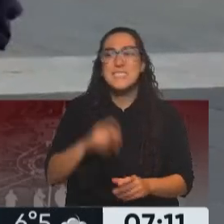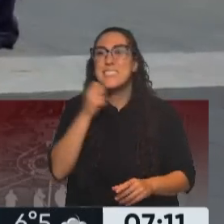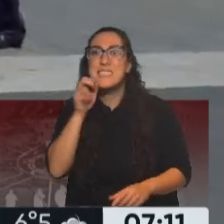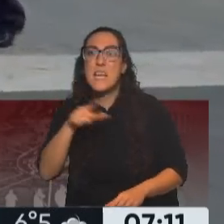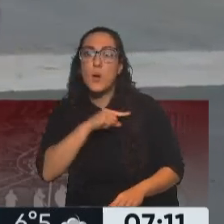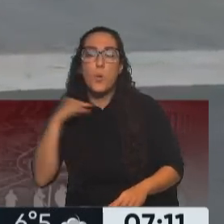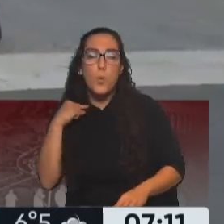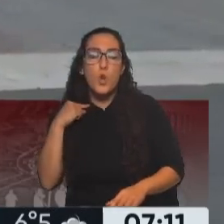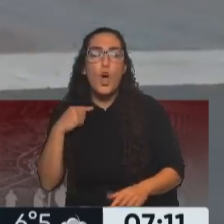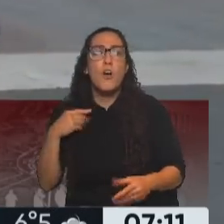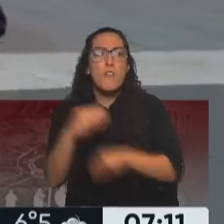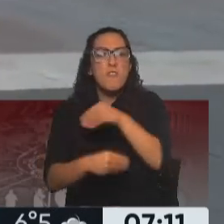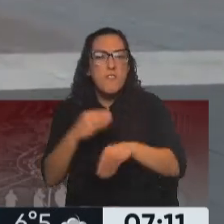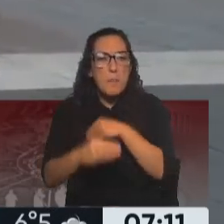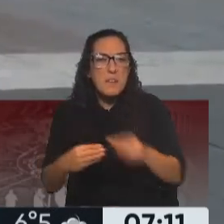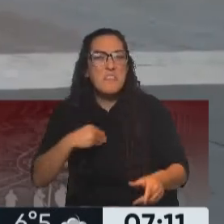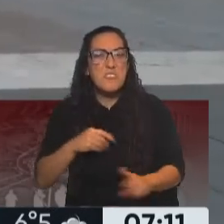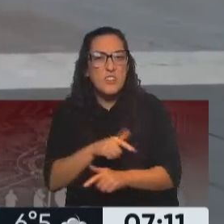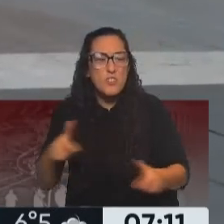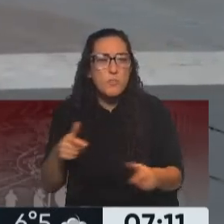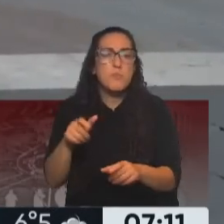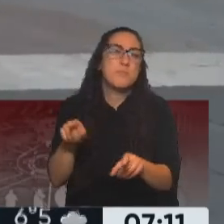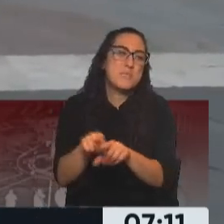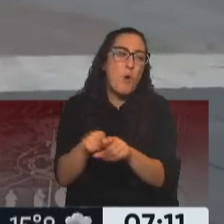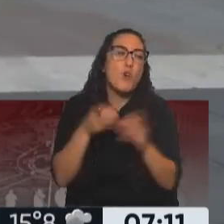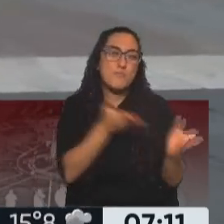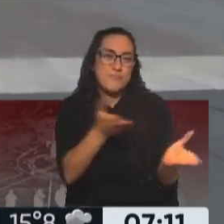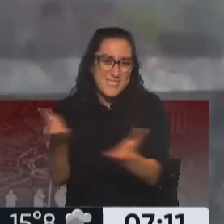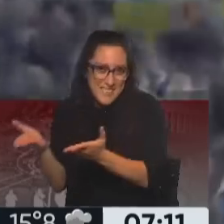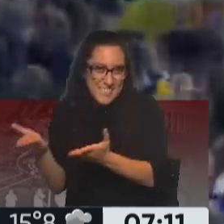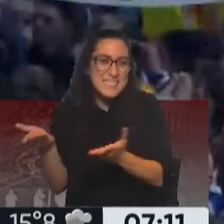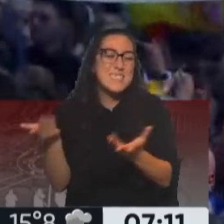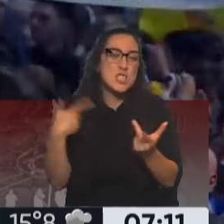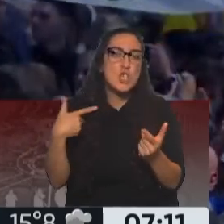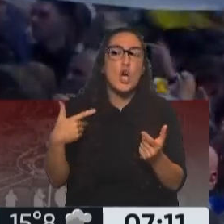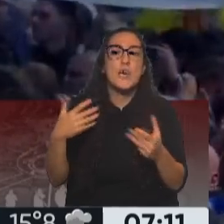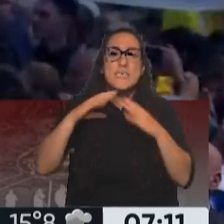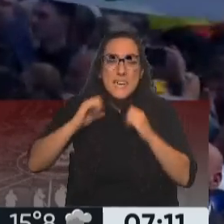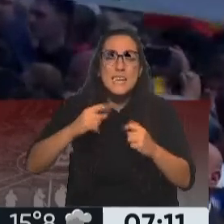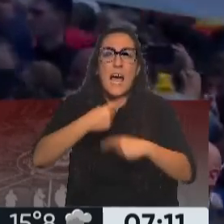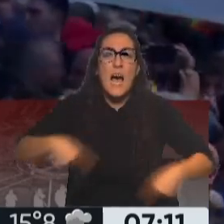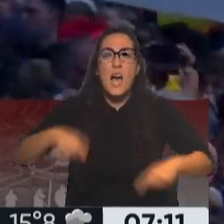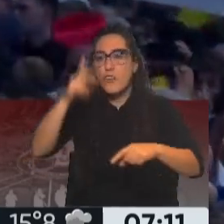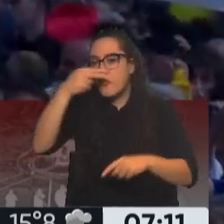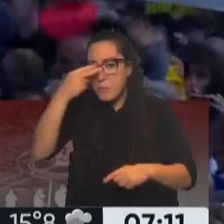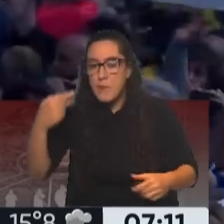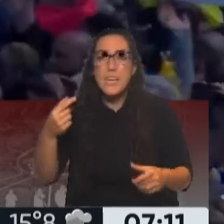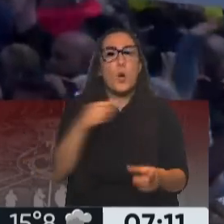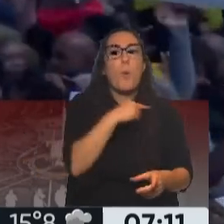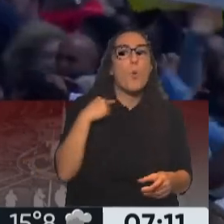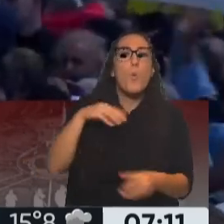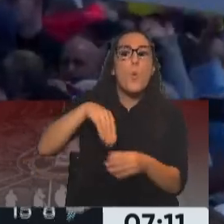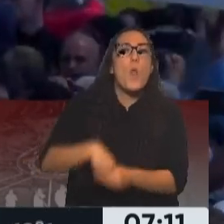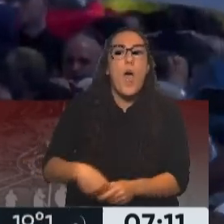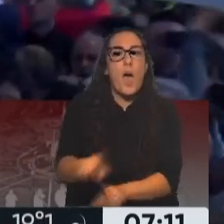familia laica del Papa, integrada por secretarios, por enfermeros, por gente que no eran sacerdotes, no formaban parte